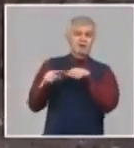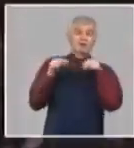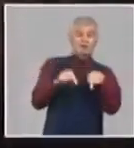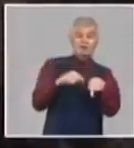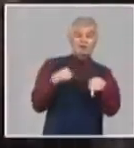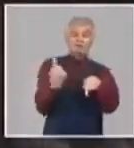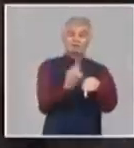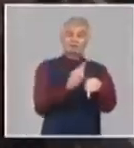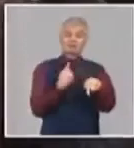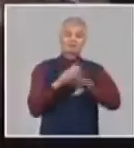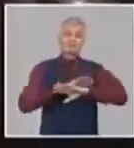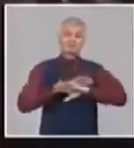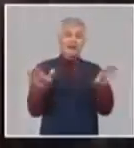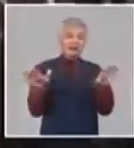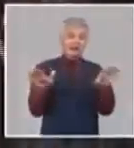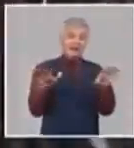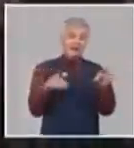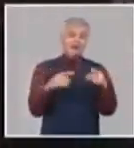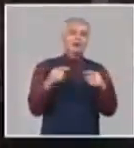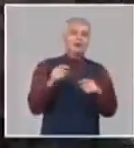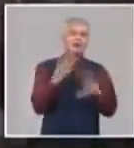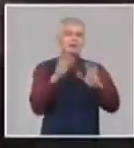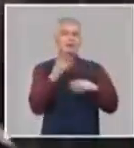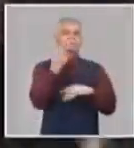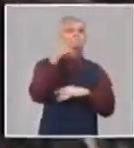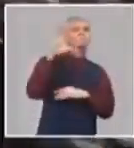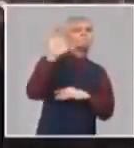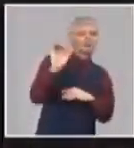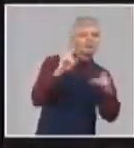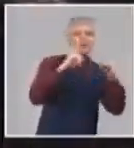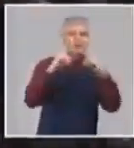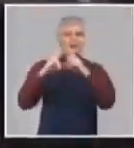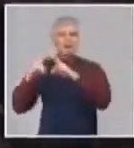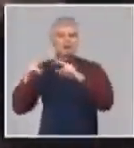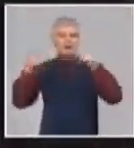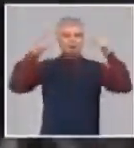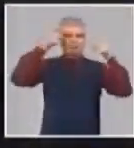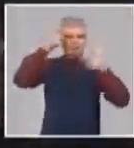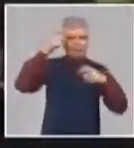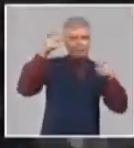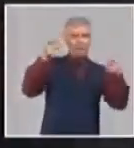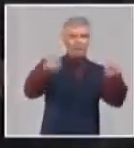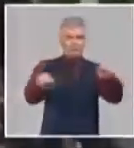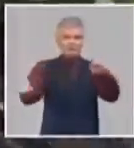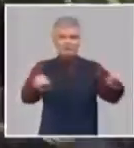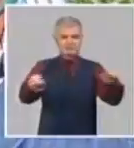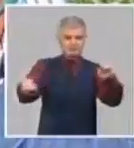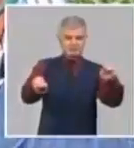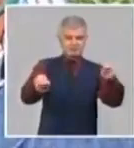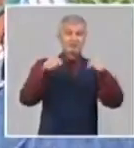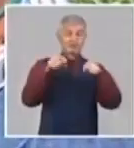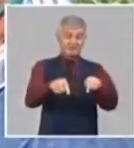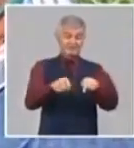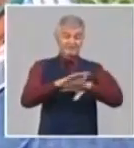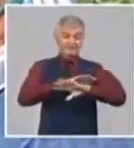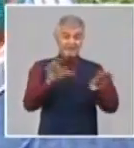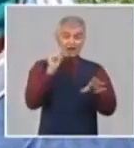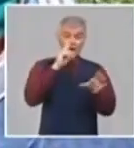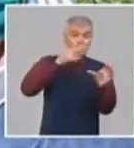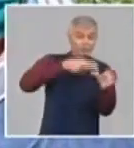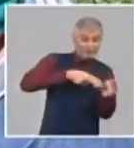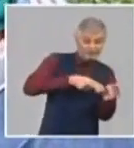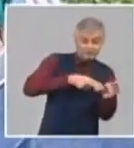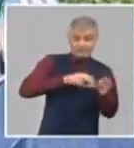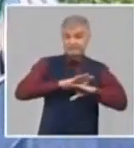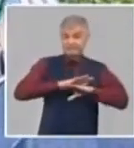vamos a lograr a tener 20 yuntas de buey, ese es el propósito, para que cuando el combustible que se nos dio